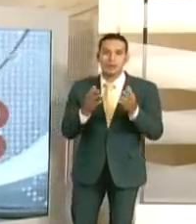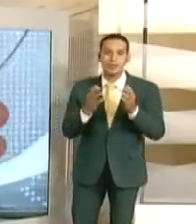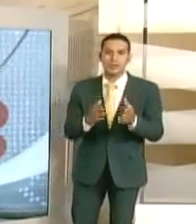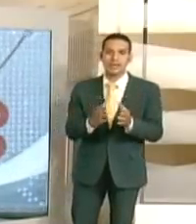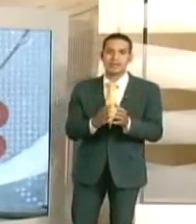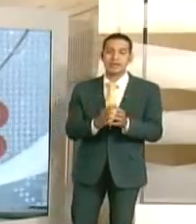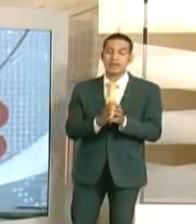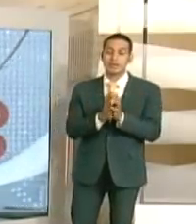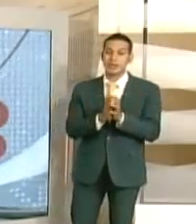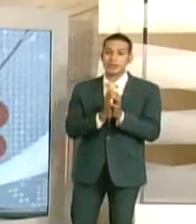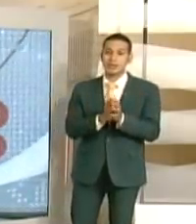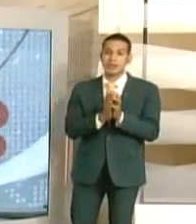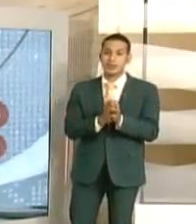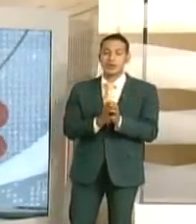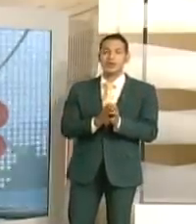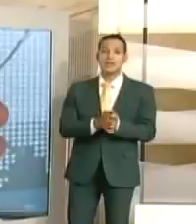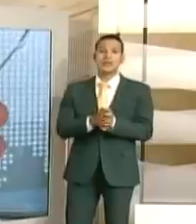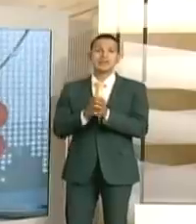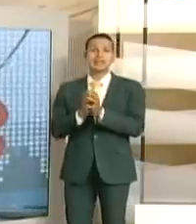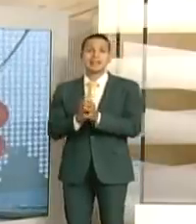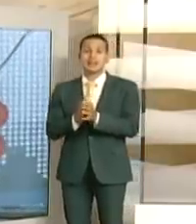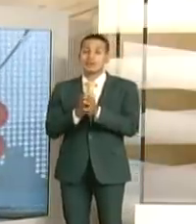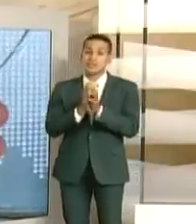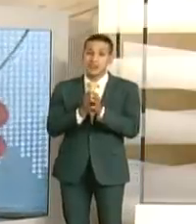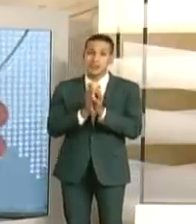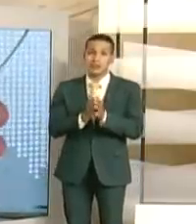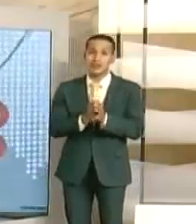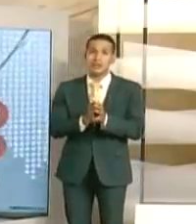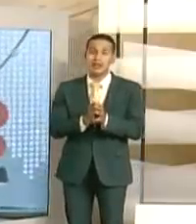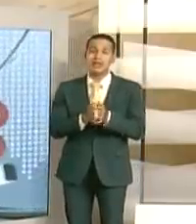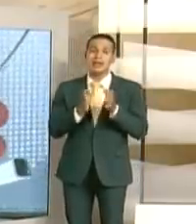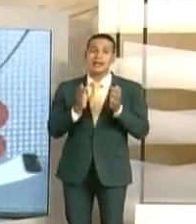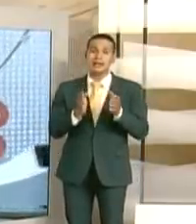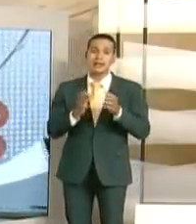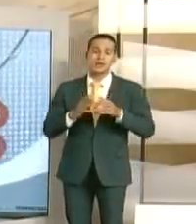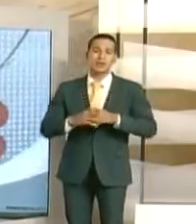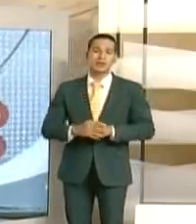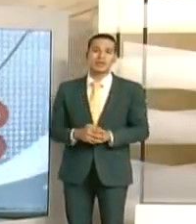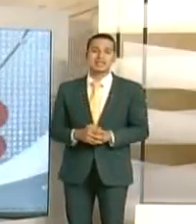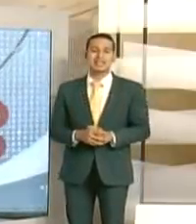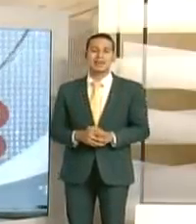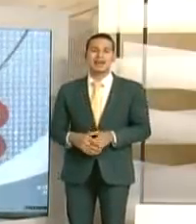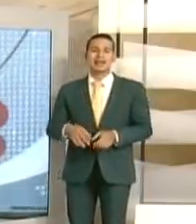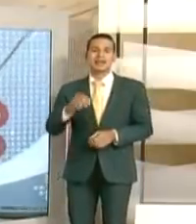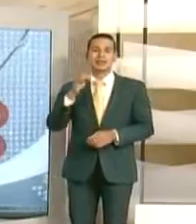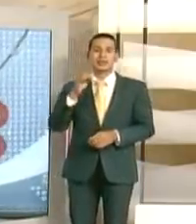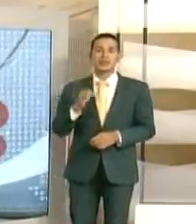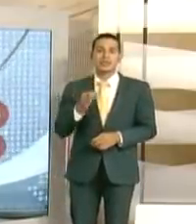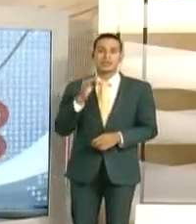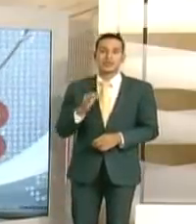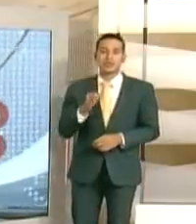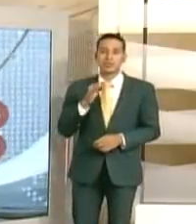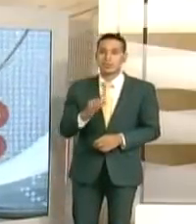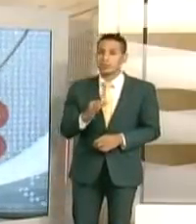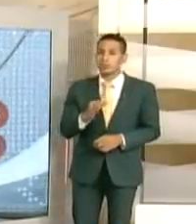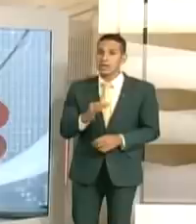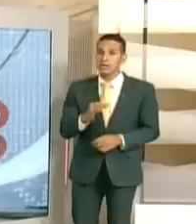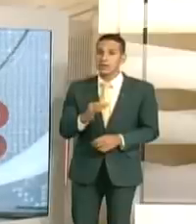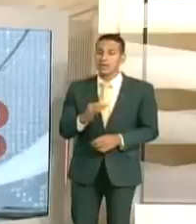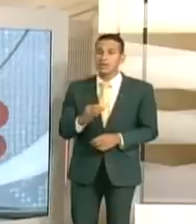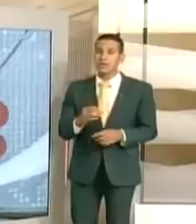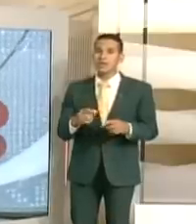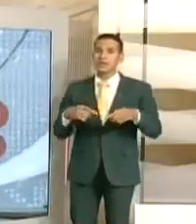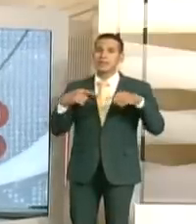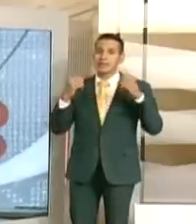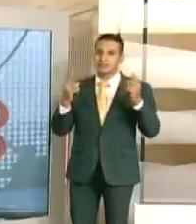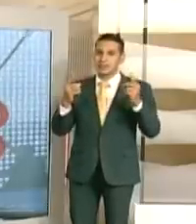de acuerdos importantes que ya se venían trazando desde hace 3 años y se firma justamente el día en el cual Venezuela celebra 211